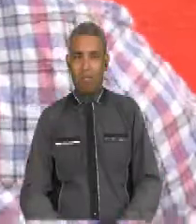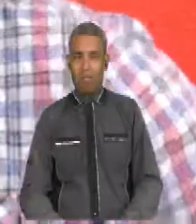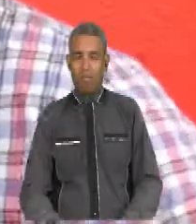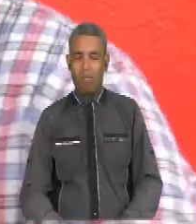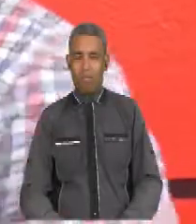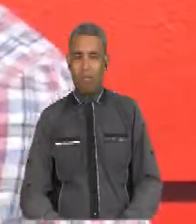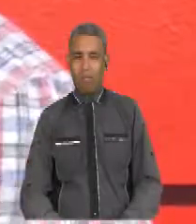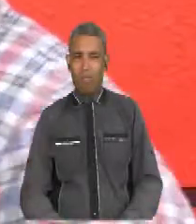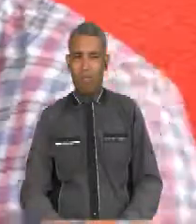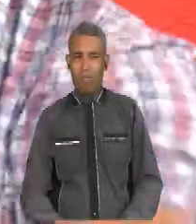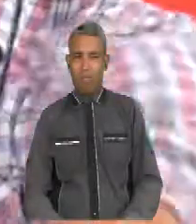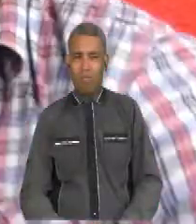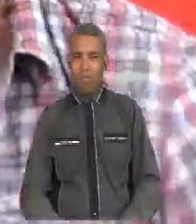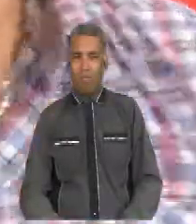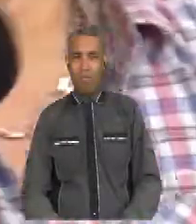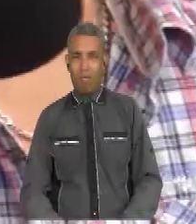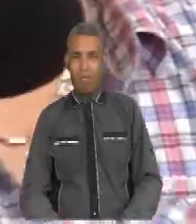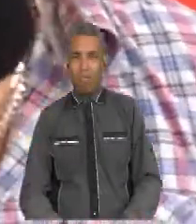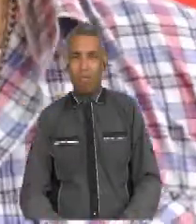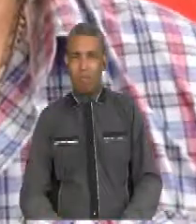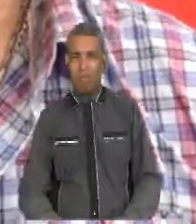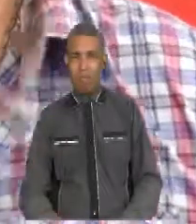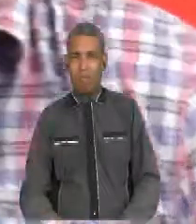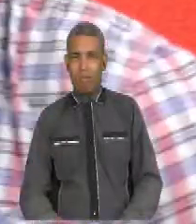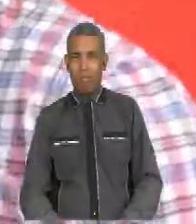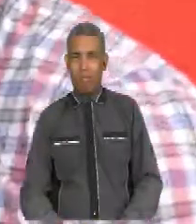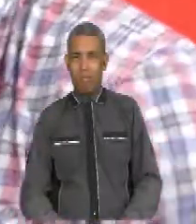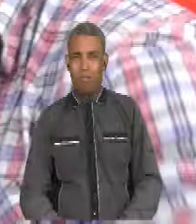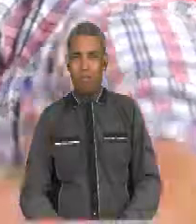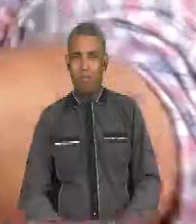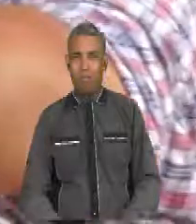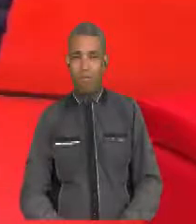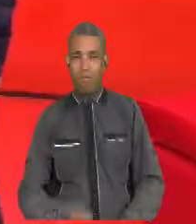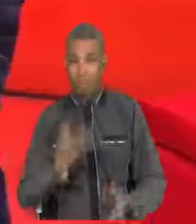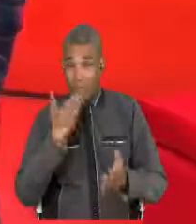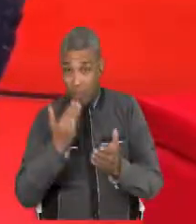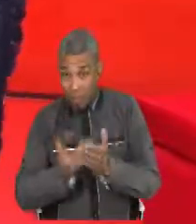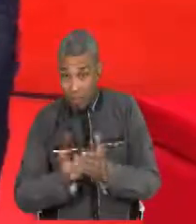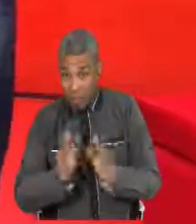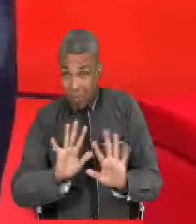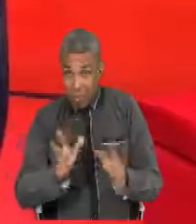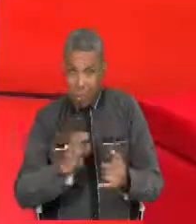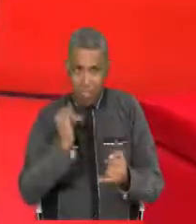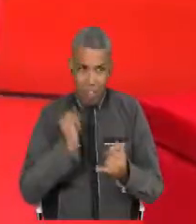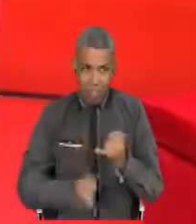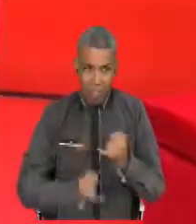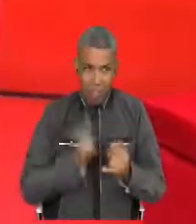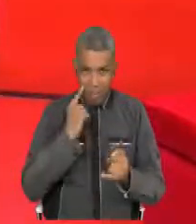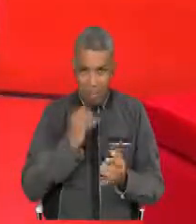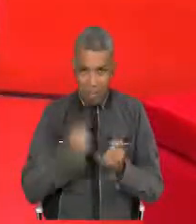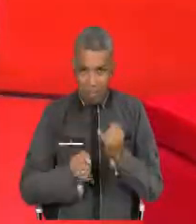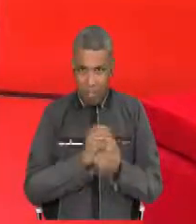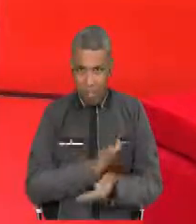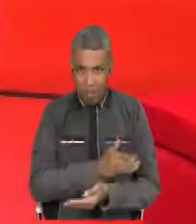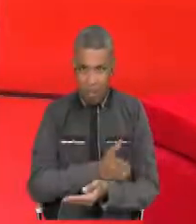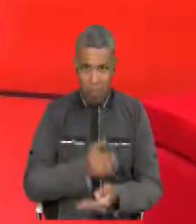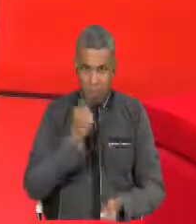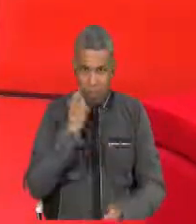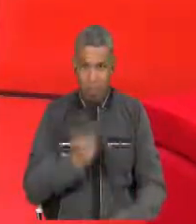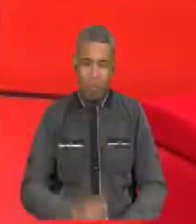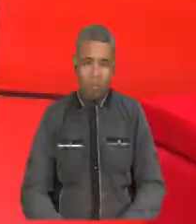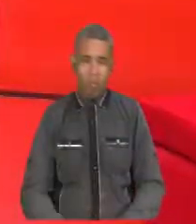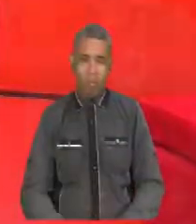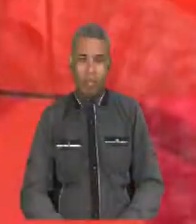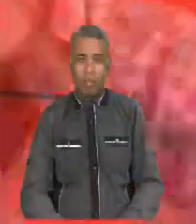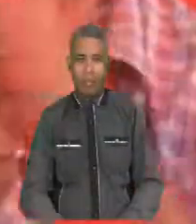Gracias a nuestros televidentes por estar conectados aquí en nuestro programa. Nos despedimos con el patrón de la salsa. Oye, viernes, ya sabe, la